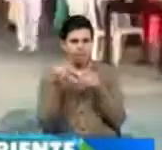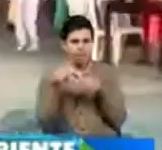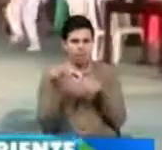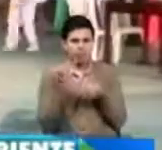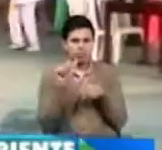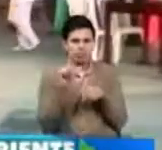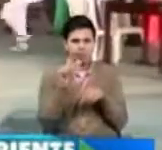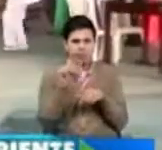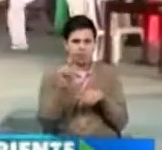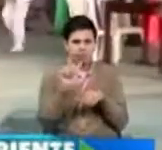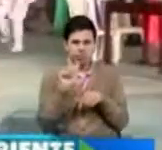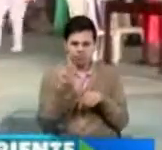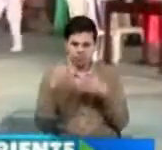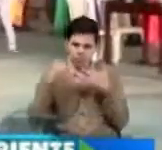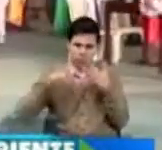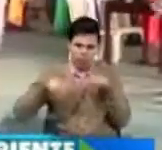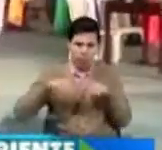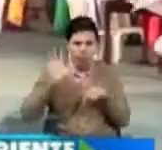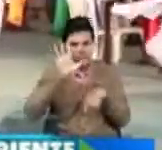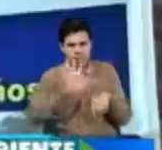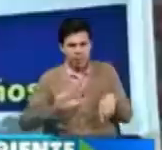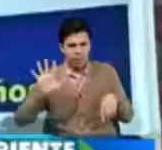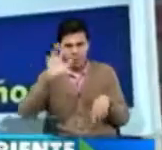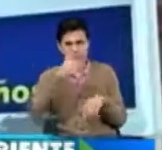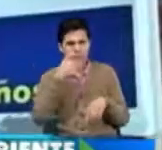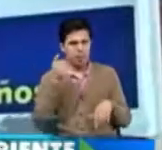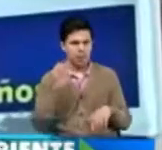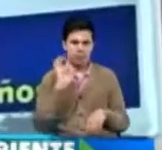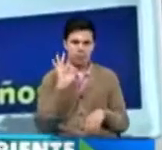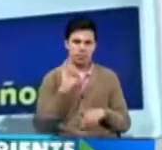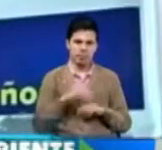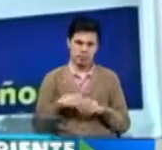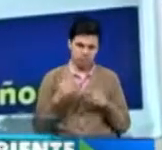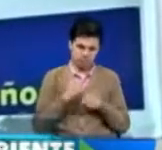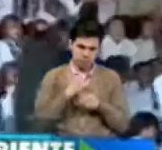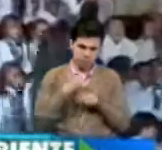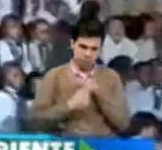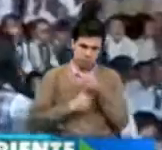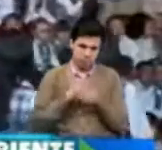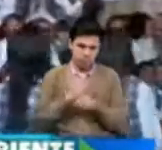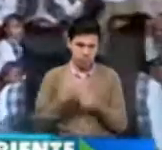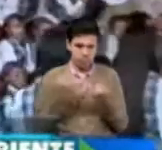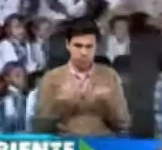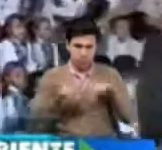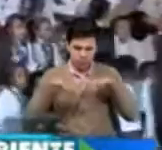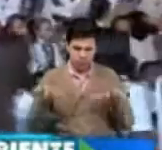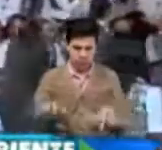las Palmas y uno de los mejores de nuestro departamento. Durante el año se seguirán festejando diferentes